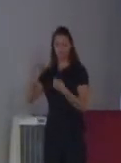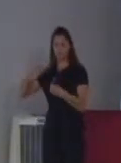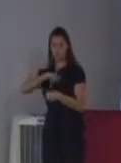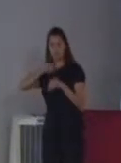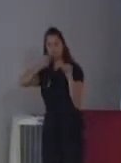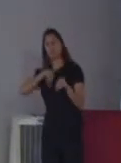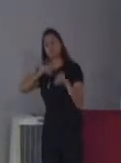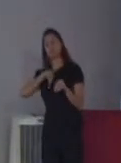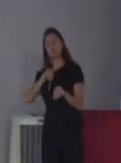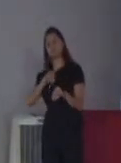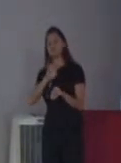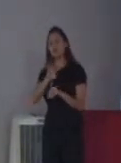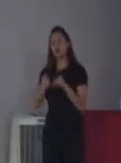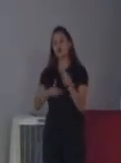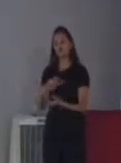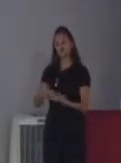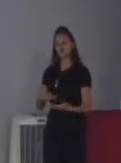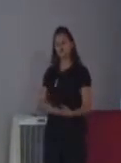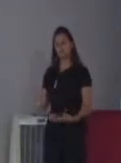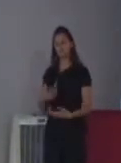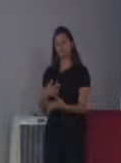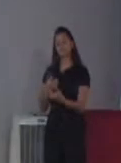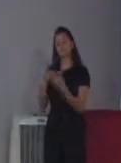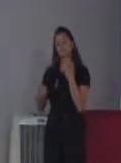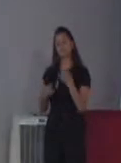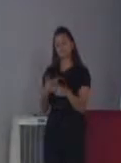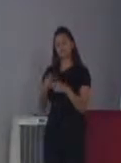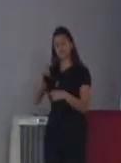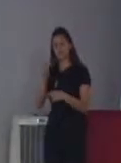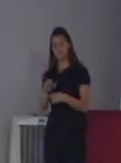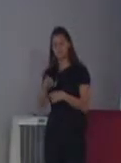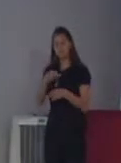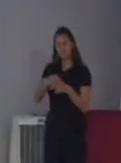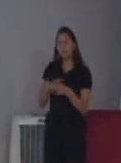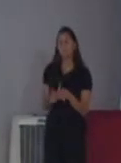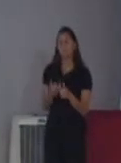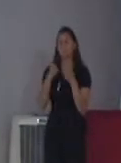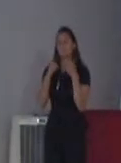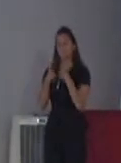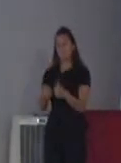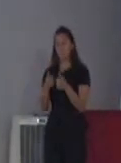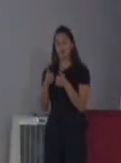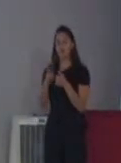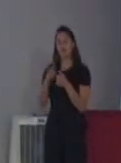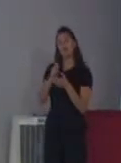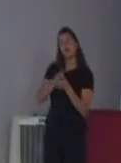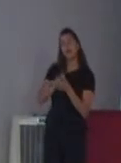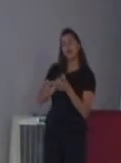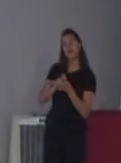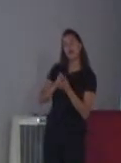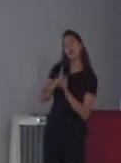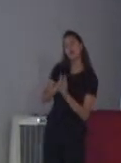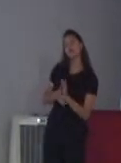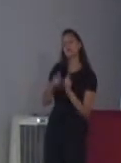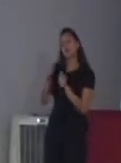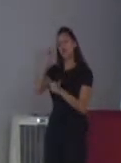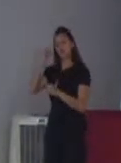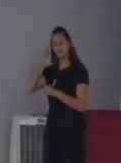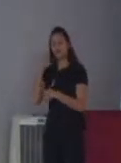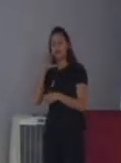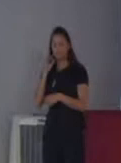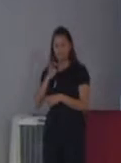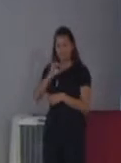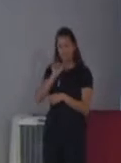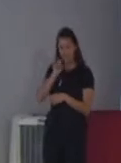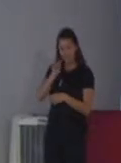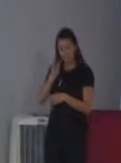hace un texto a finales del siglo XVII que se llama Buena Crónica y Buen Gobierno, y ese señor se llama Guamán Poma de Ayala. Y él ahí un poco como que nos